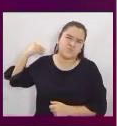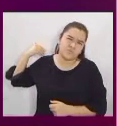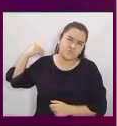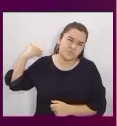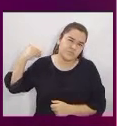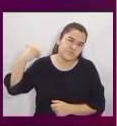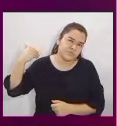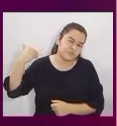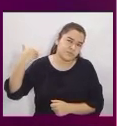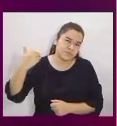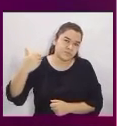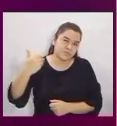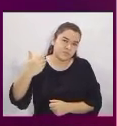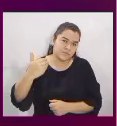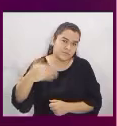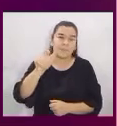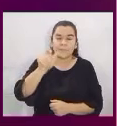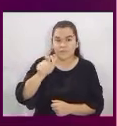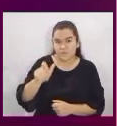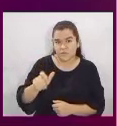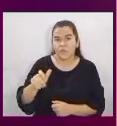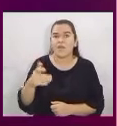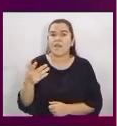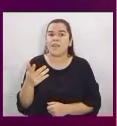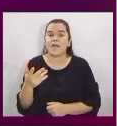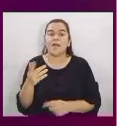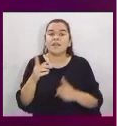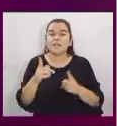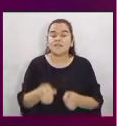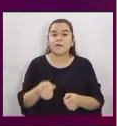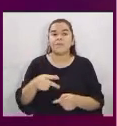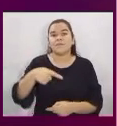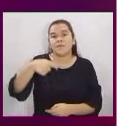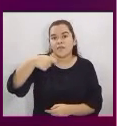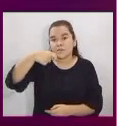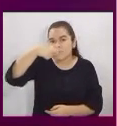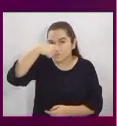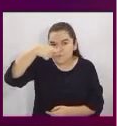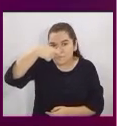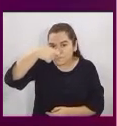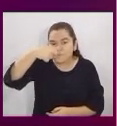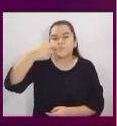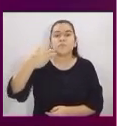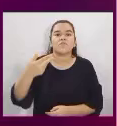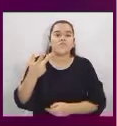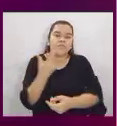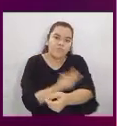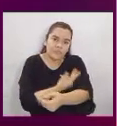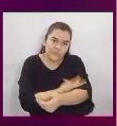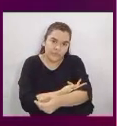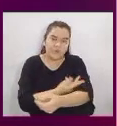consuetudinario, el que ya ganó la voluntad de la persona, sino también la